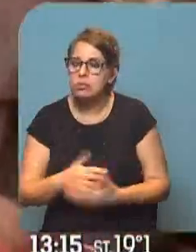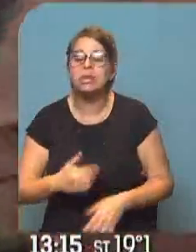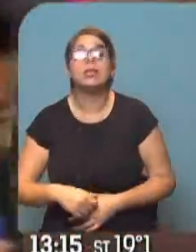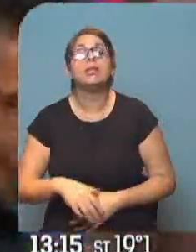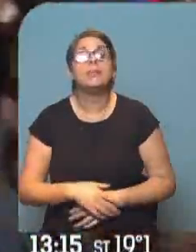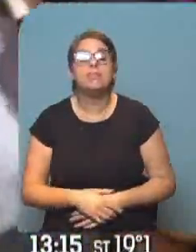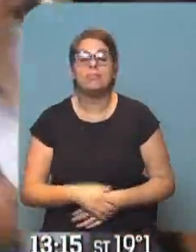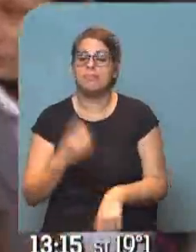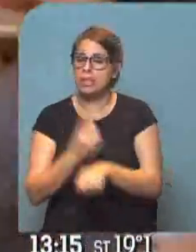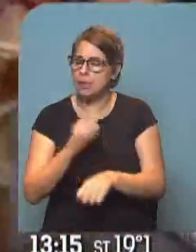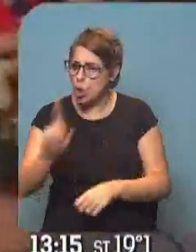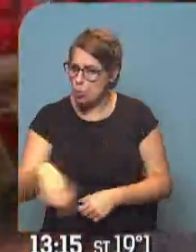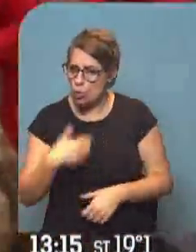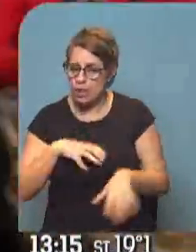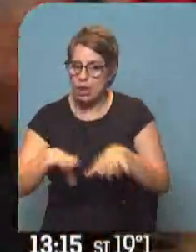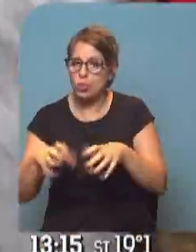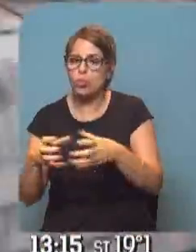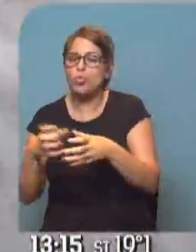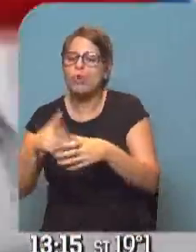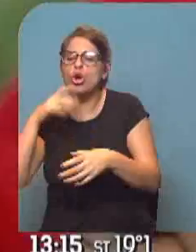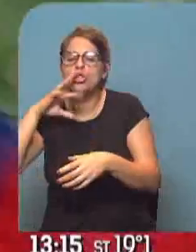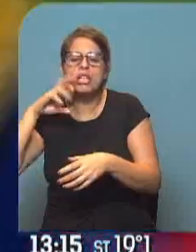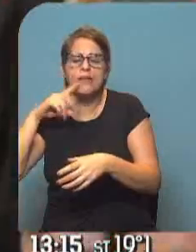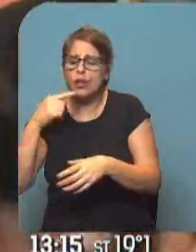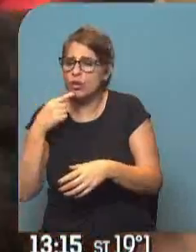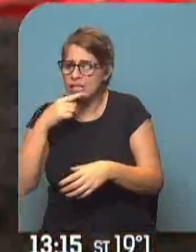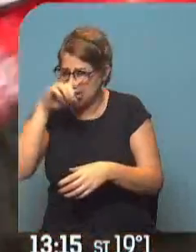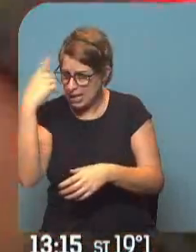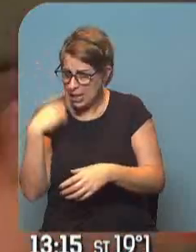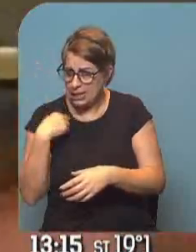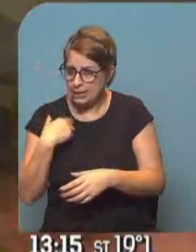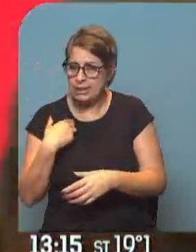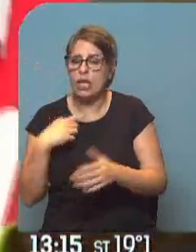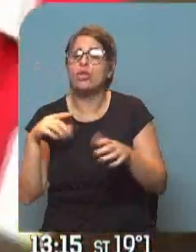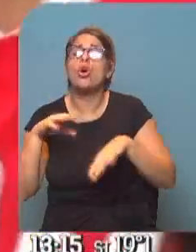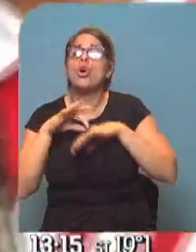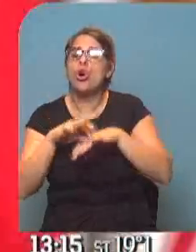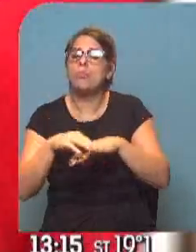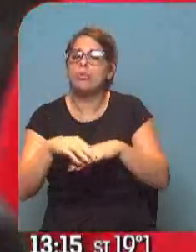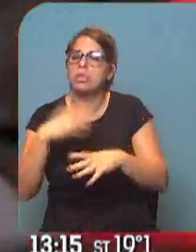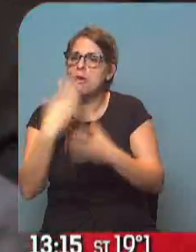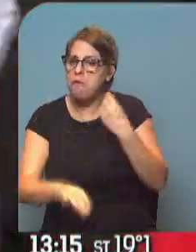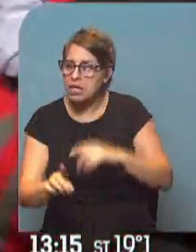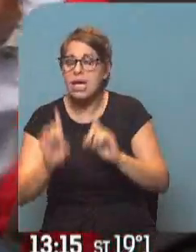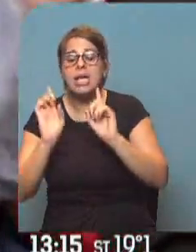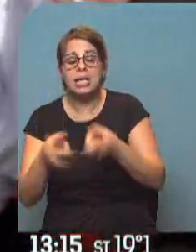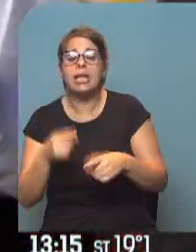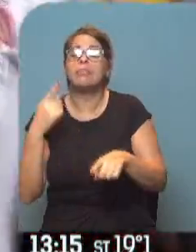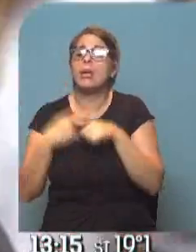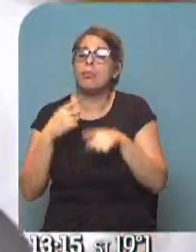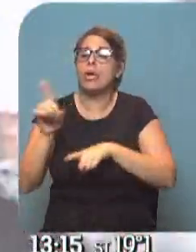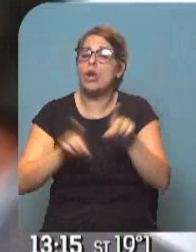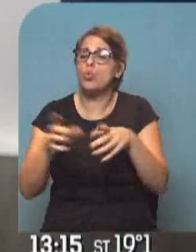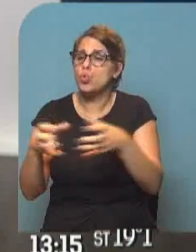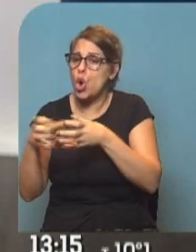en riesgo, en principio por sectores conservadores que apuntan a que el Estado no cumpla con sus compromisos, pero también por el accionar de